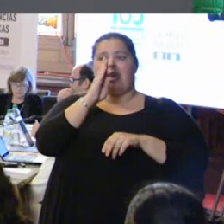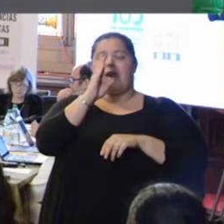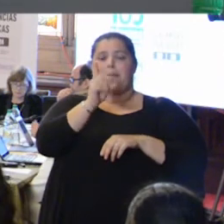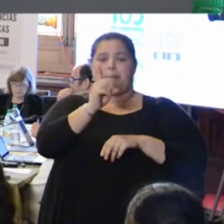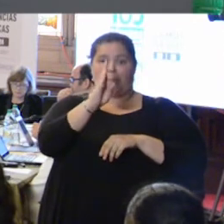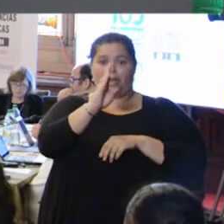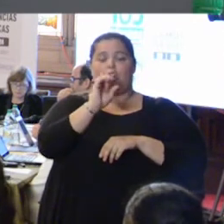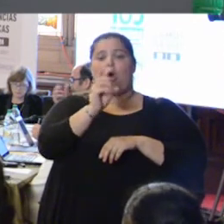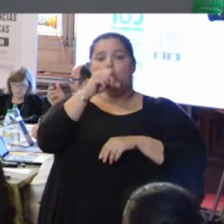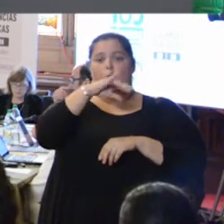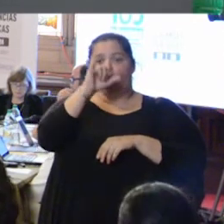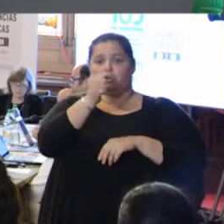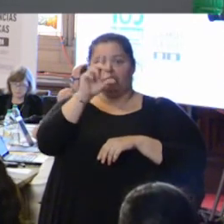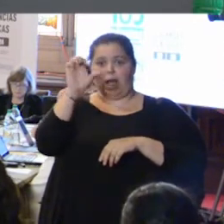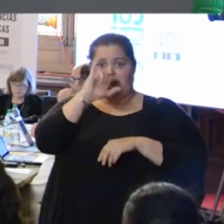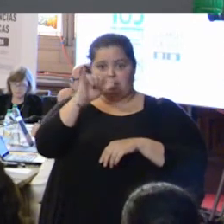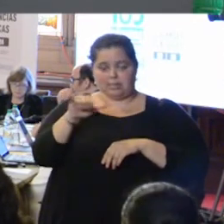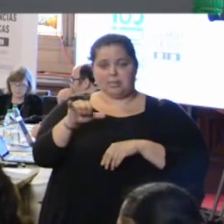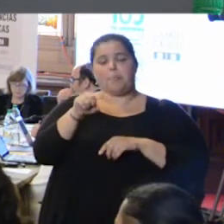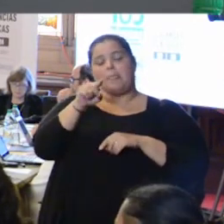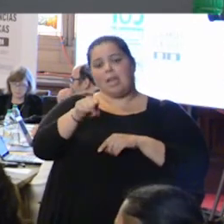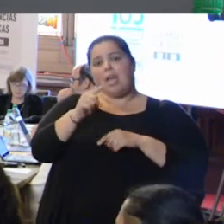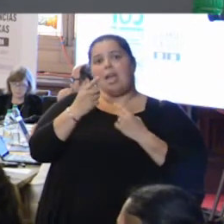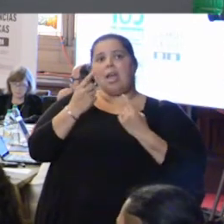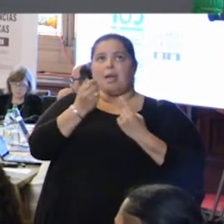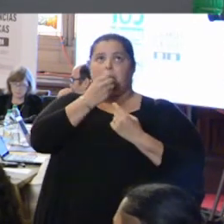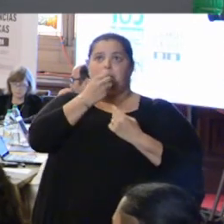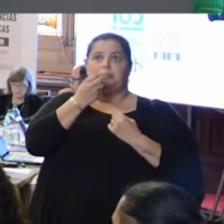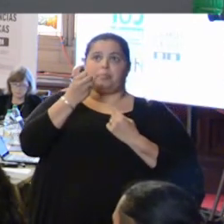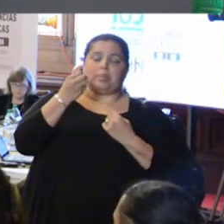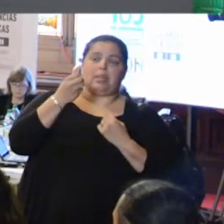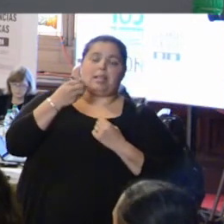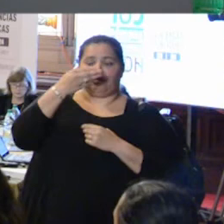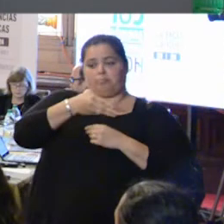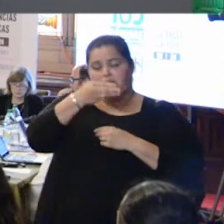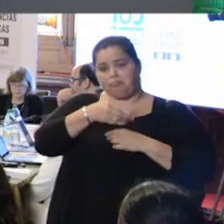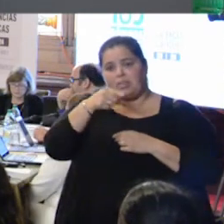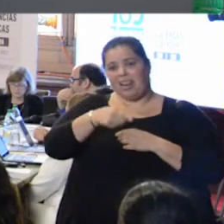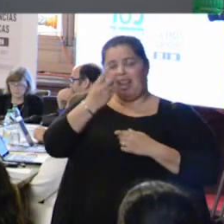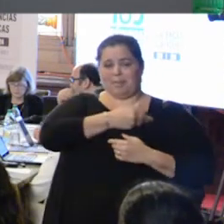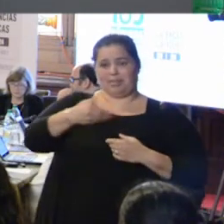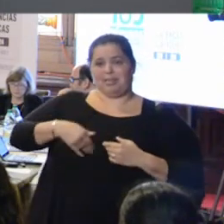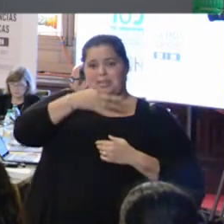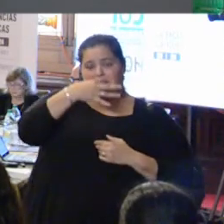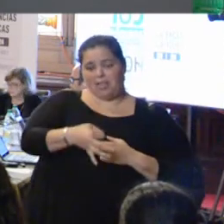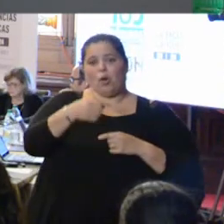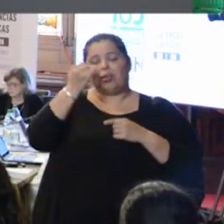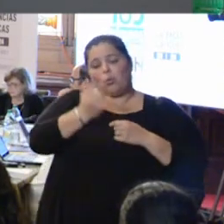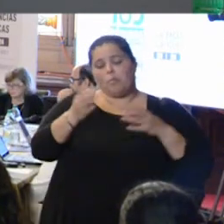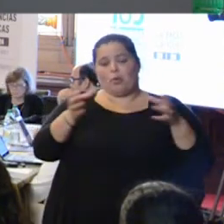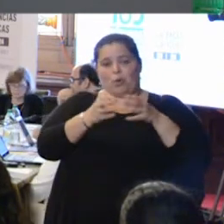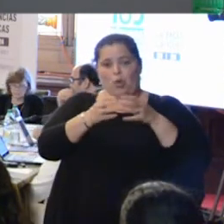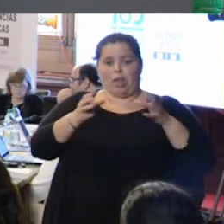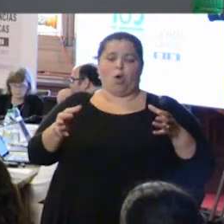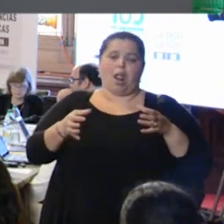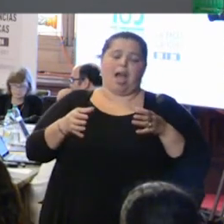conjunto con buena disposición por parte del Estado, acompañados por el viceministro de la Presidencia, sí tuvimos reuniones con la comunidad. Eso